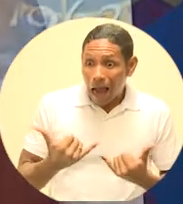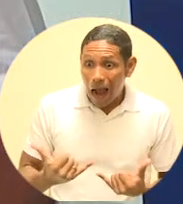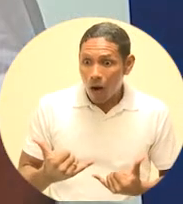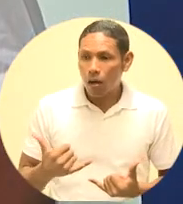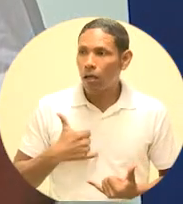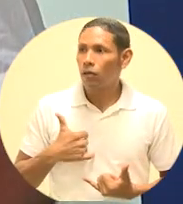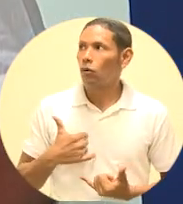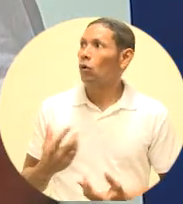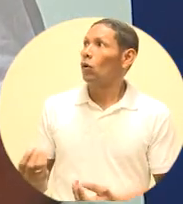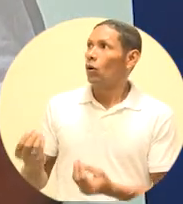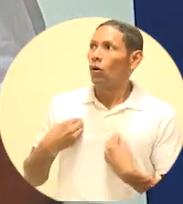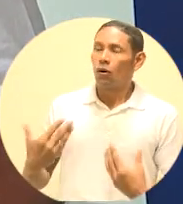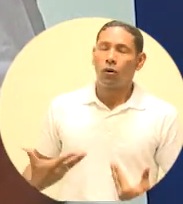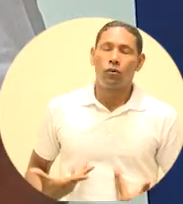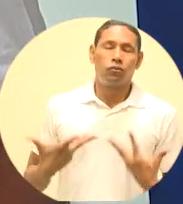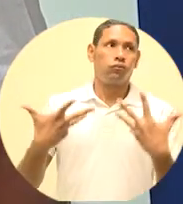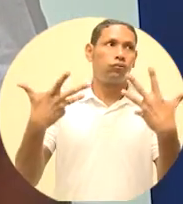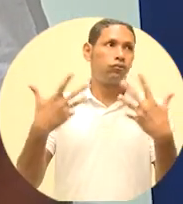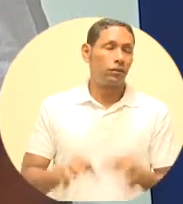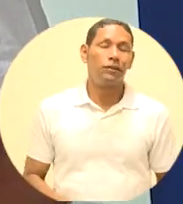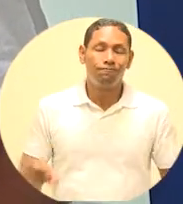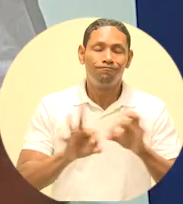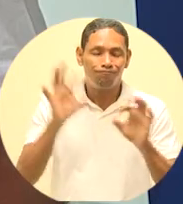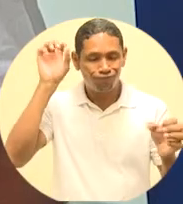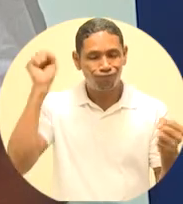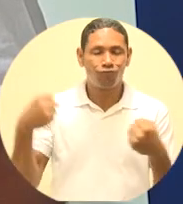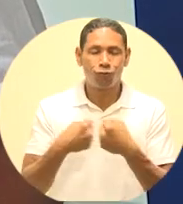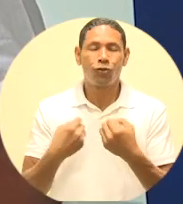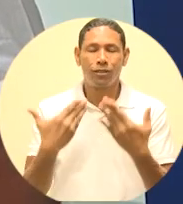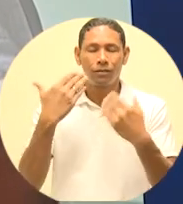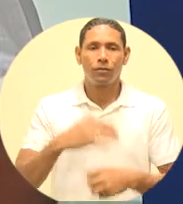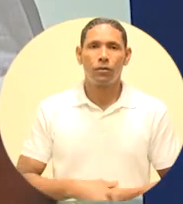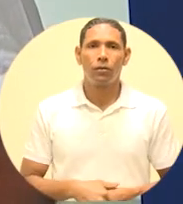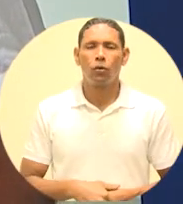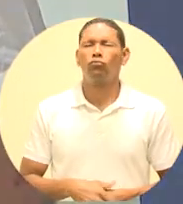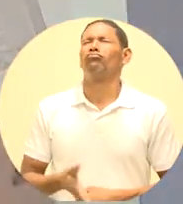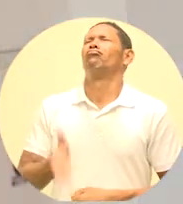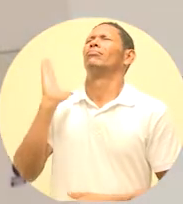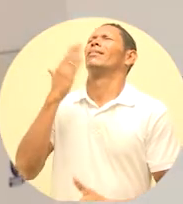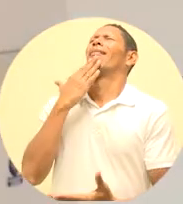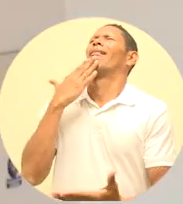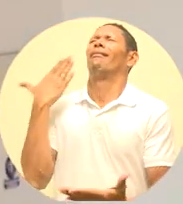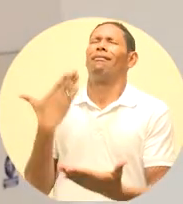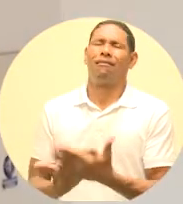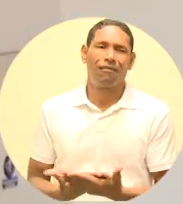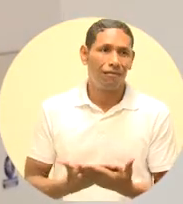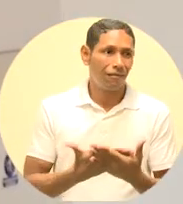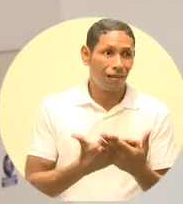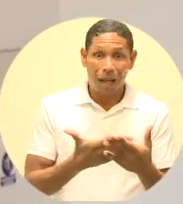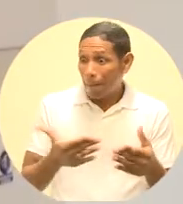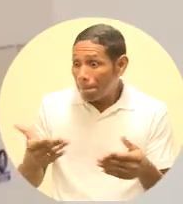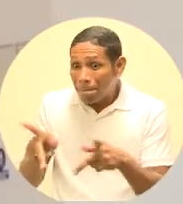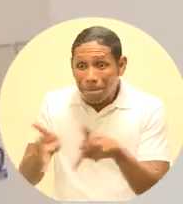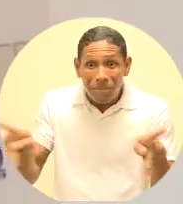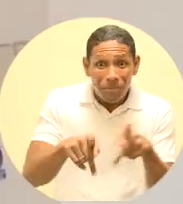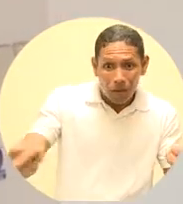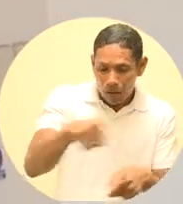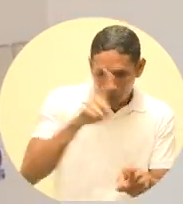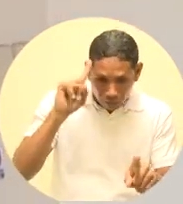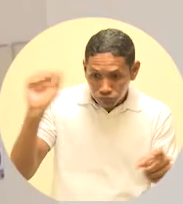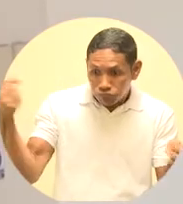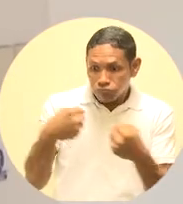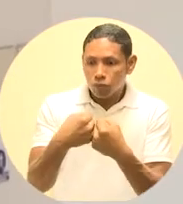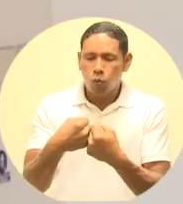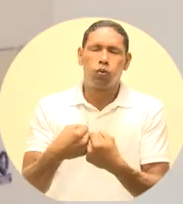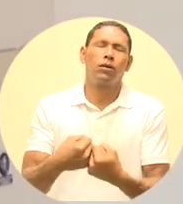especialmente en este momento soy beneficiario del convenio que tiene la universidad. Muy maravillado con Dios y con todas las personas que hicieron posible este